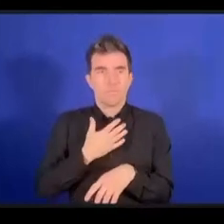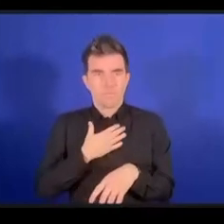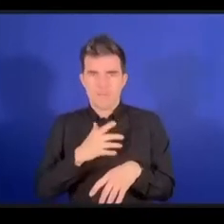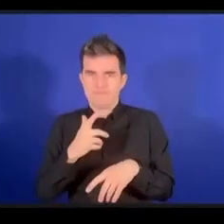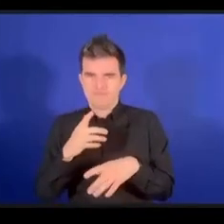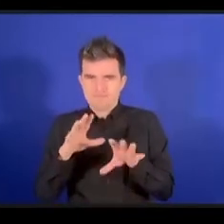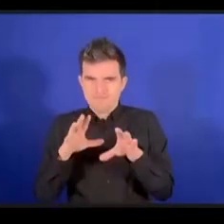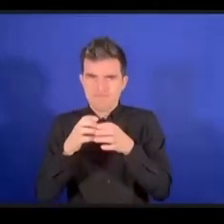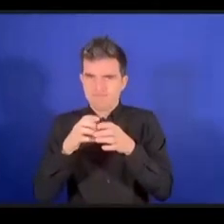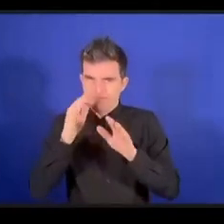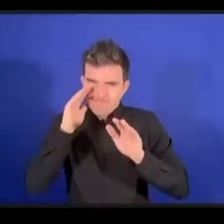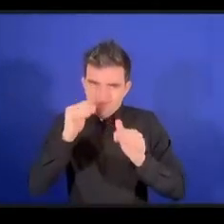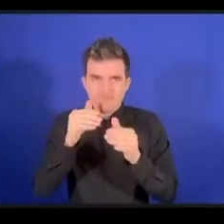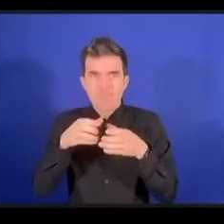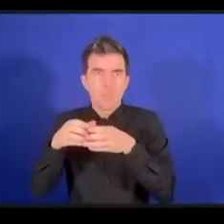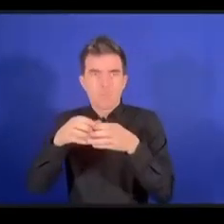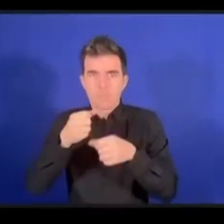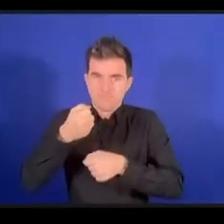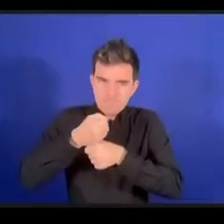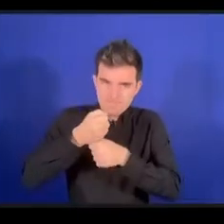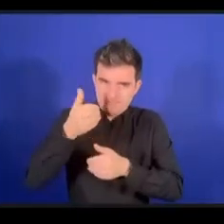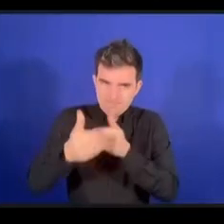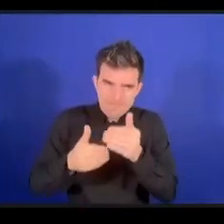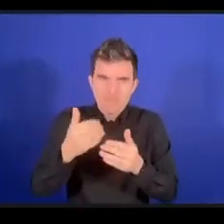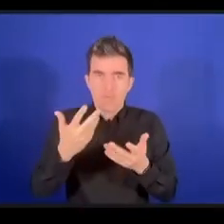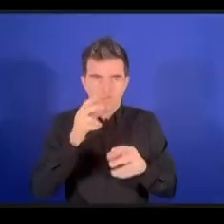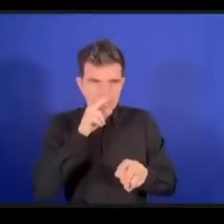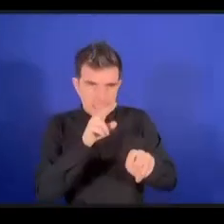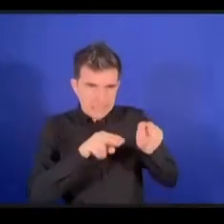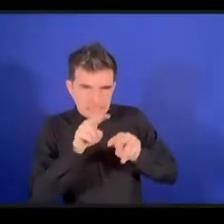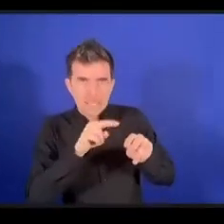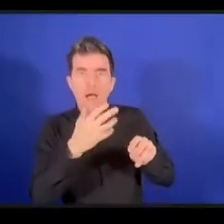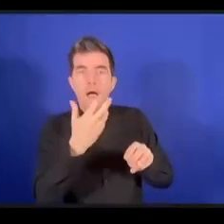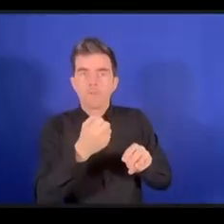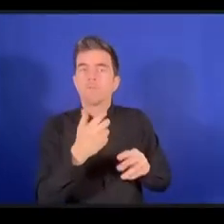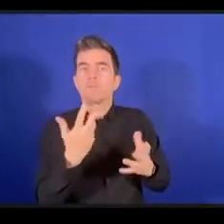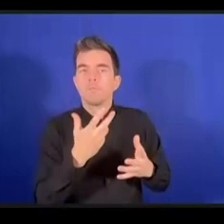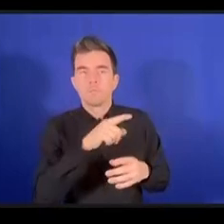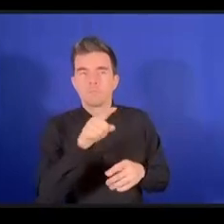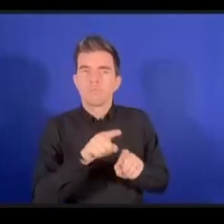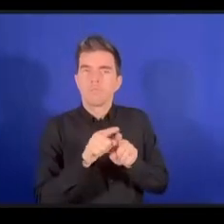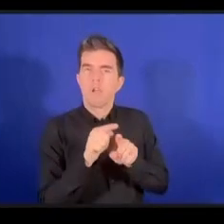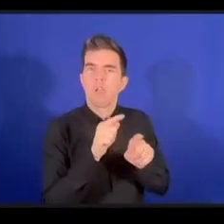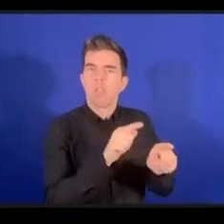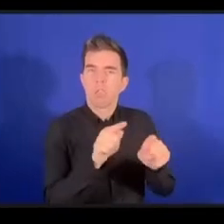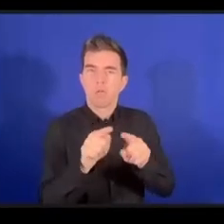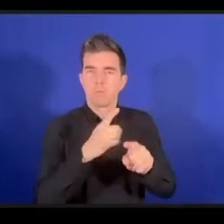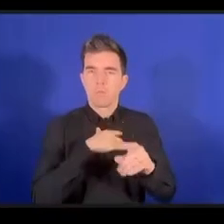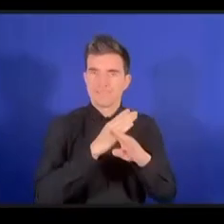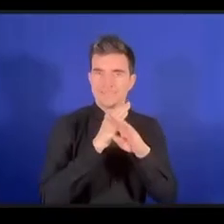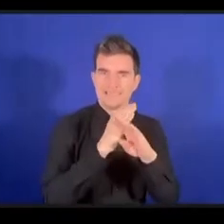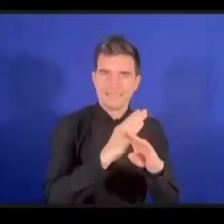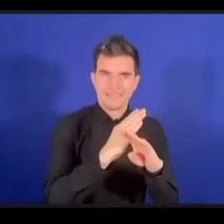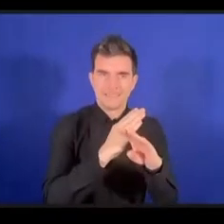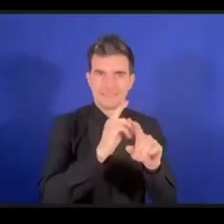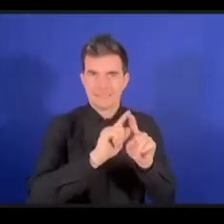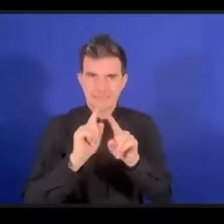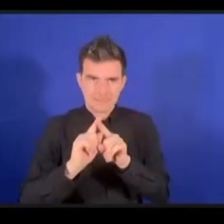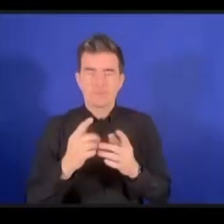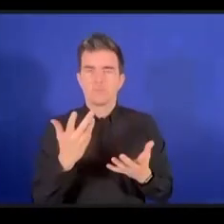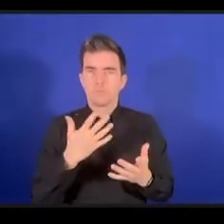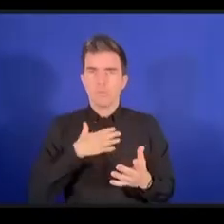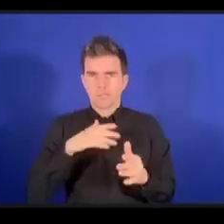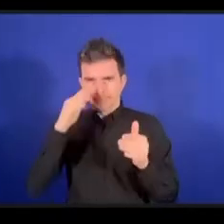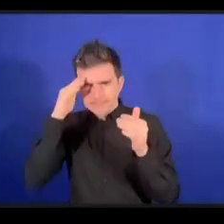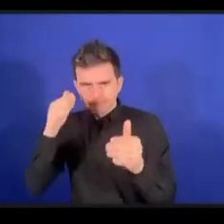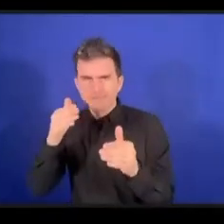eh concentrarnos en problemas específicos reuniendo las partes interesadas para poder pues